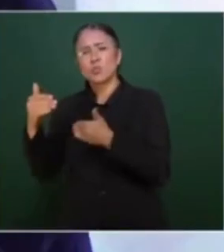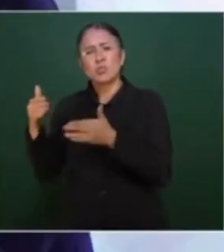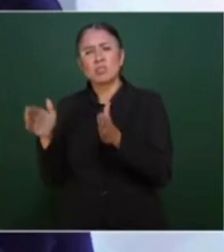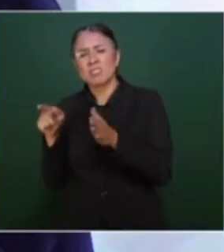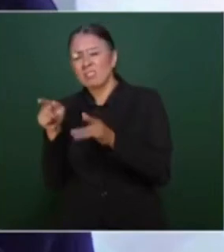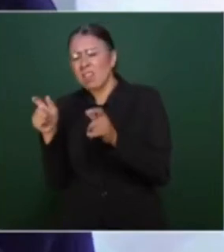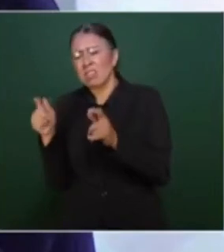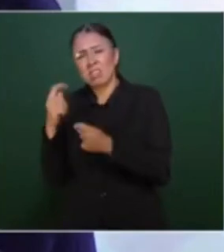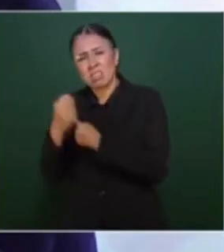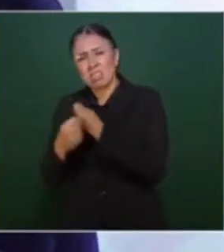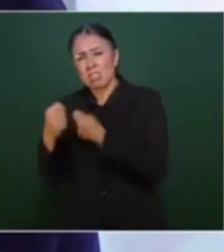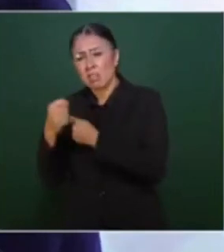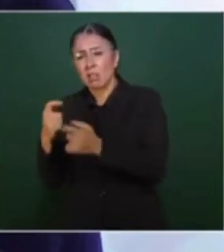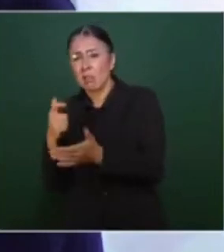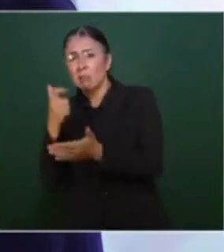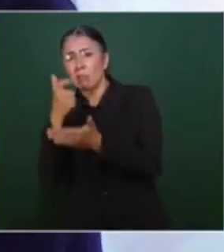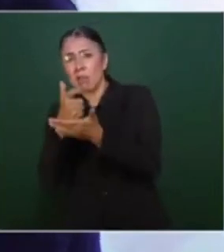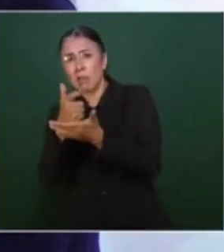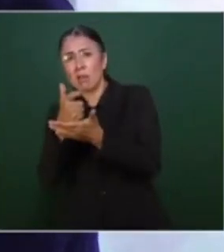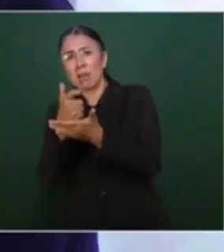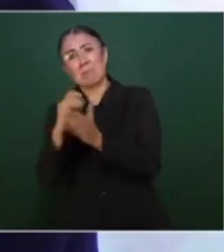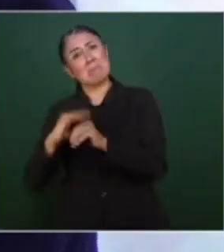o que una familia